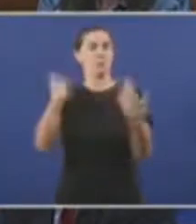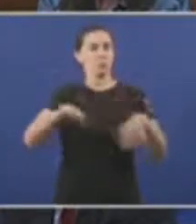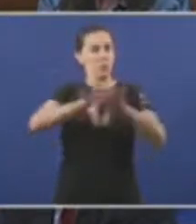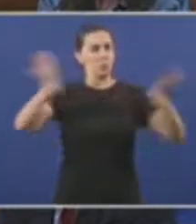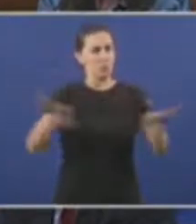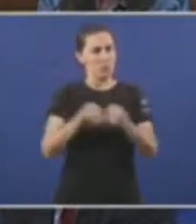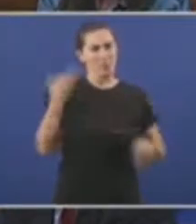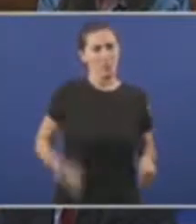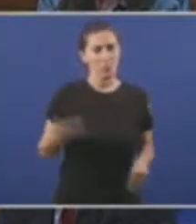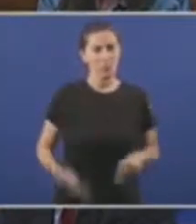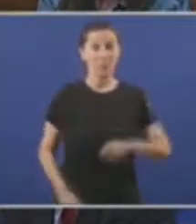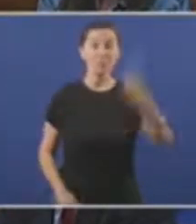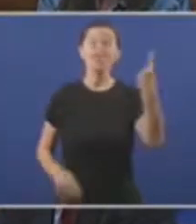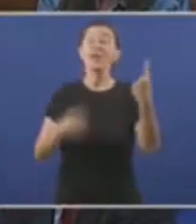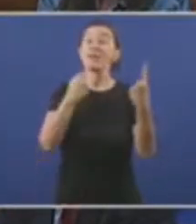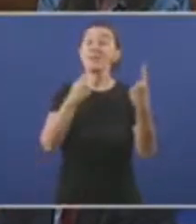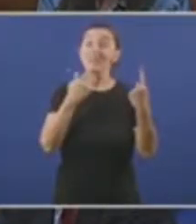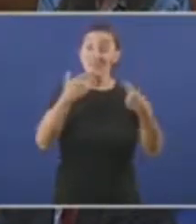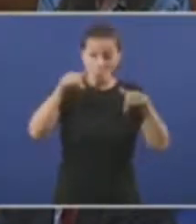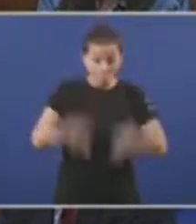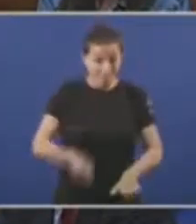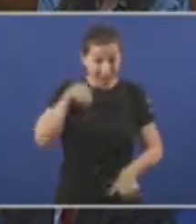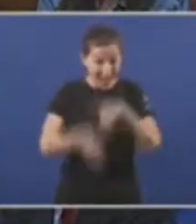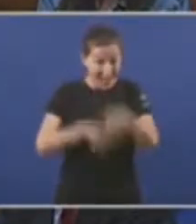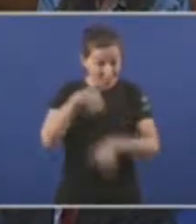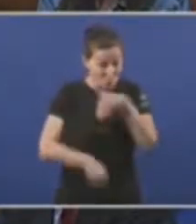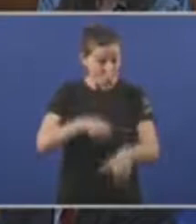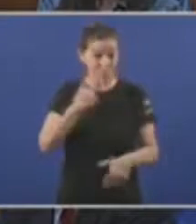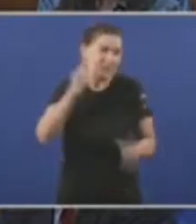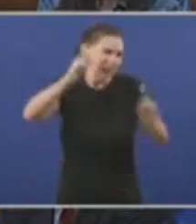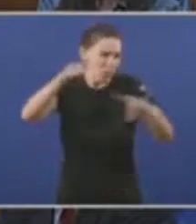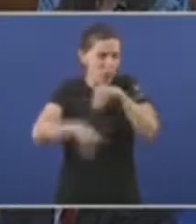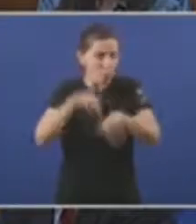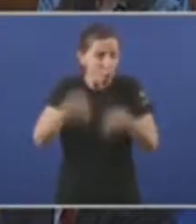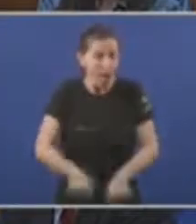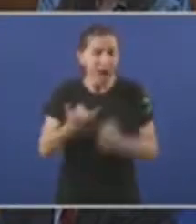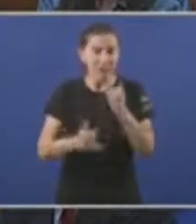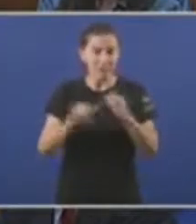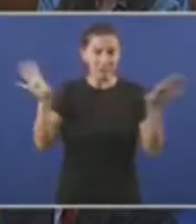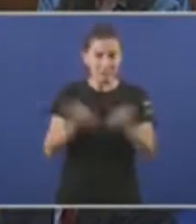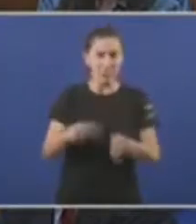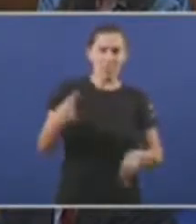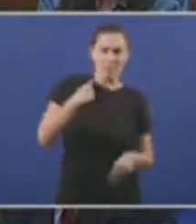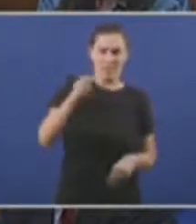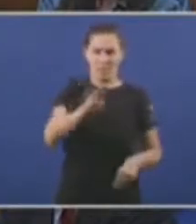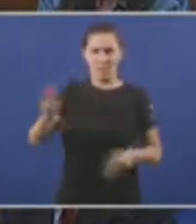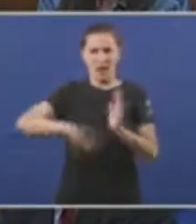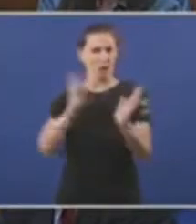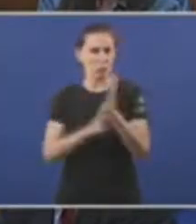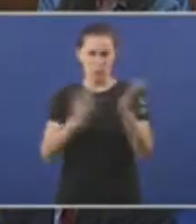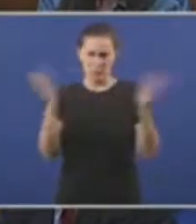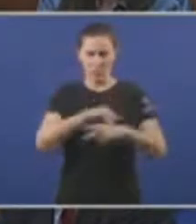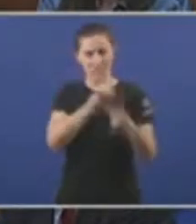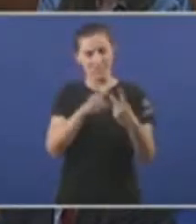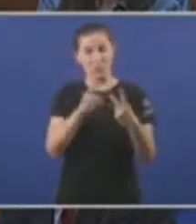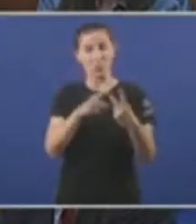importantes. A primeira é que se hoxe se celebrasen eleccións galegas o Partido Popular perdería a maioría absoluta. A segunda é que,